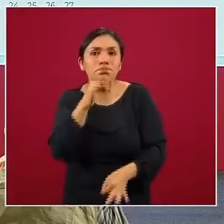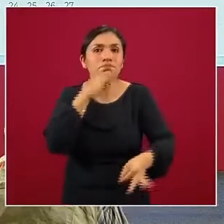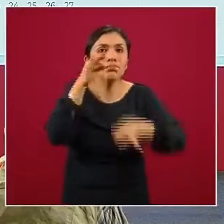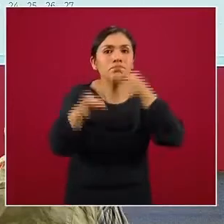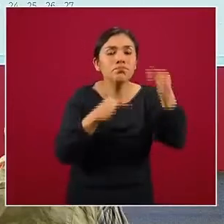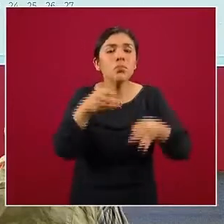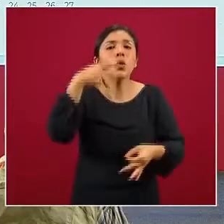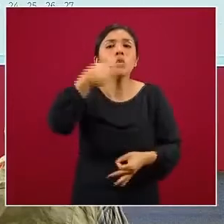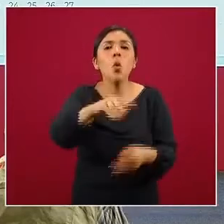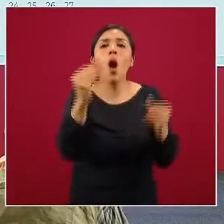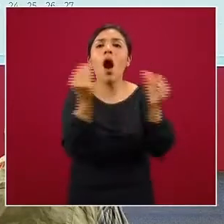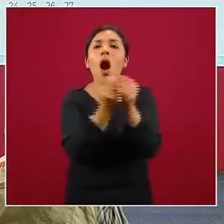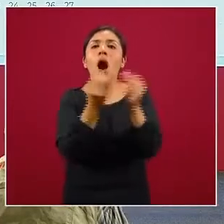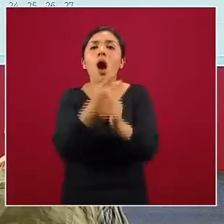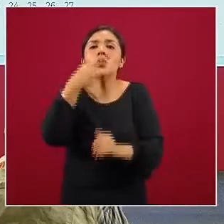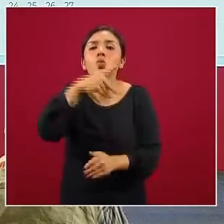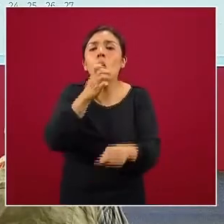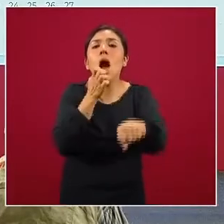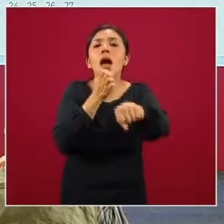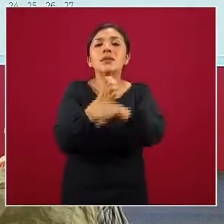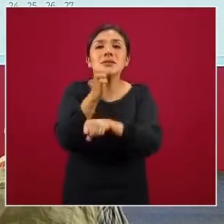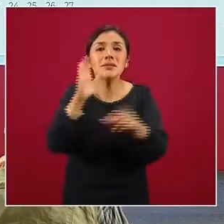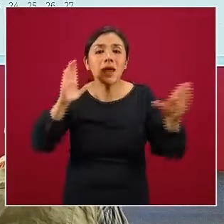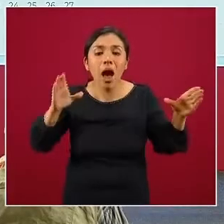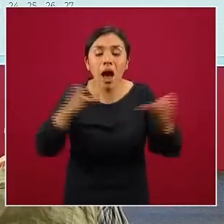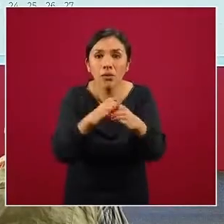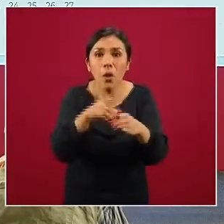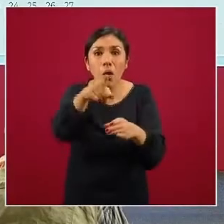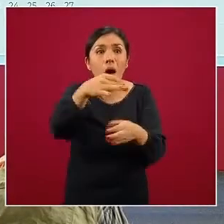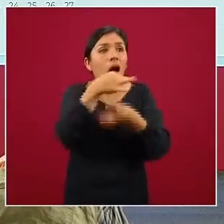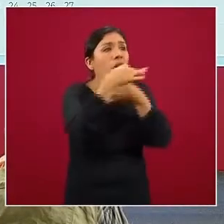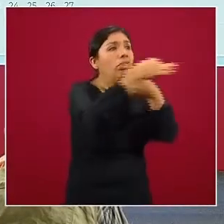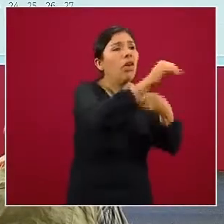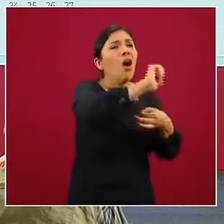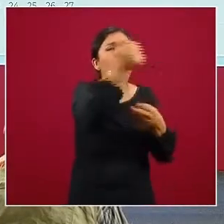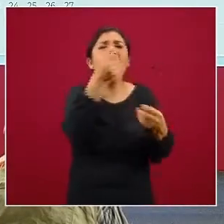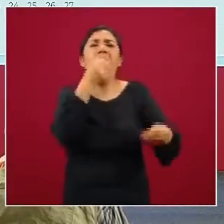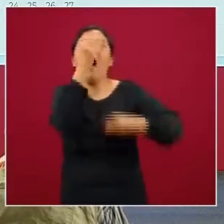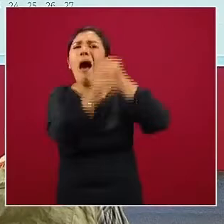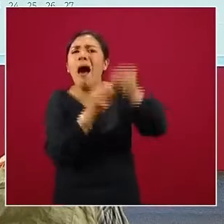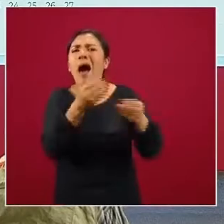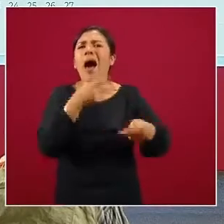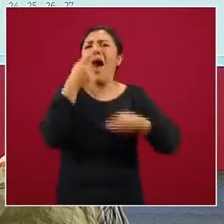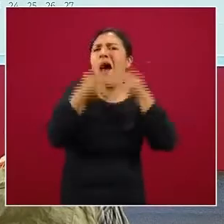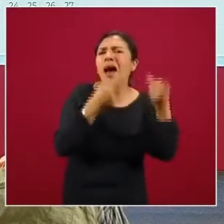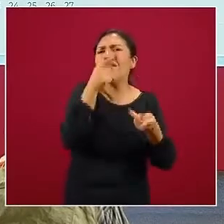las particularidades de su estado. Que no le distraigan estas discusiones